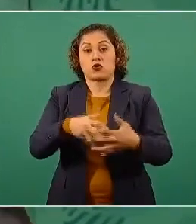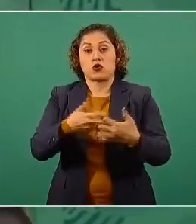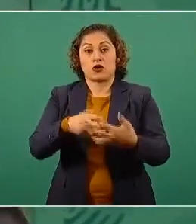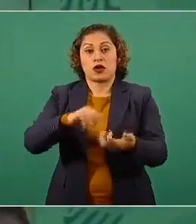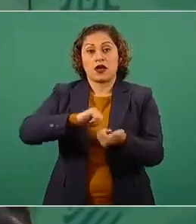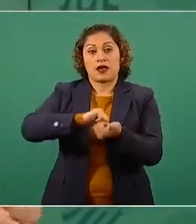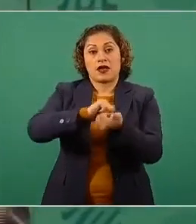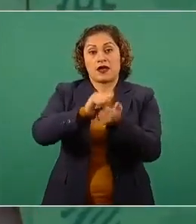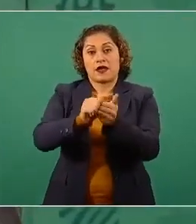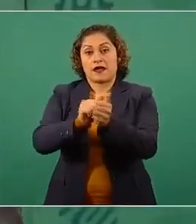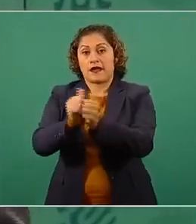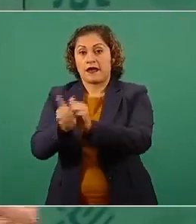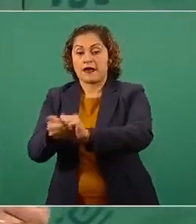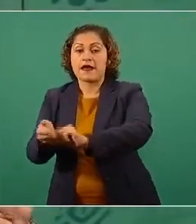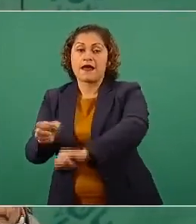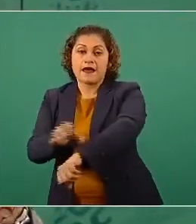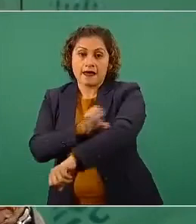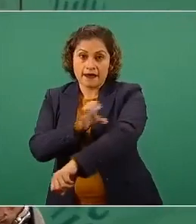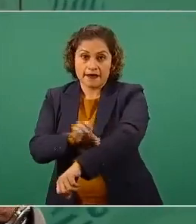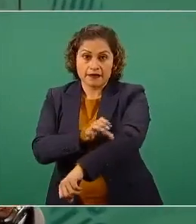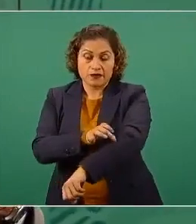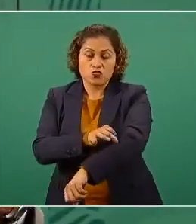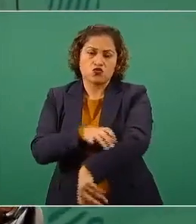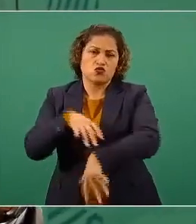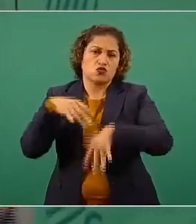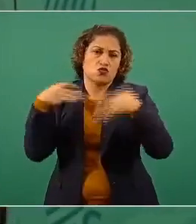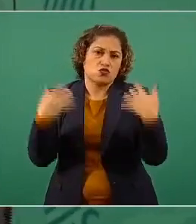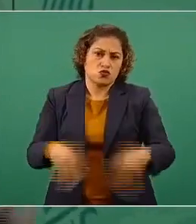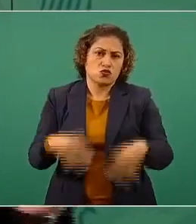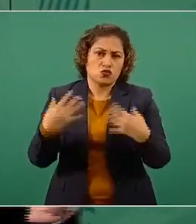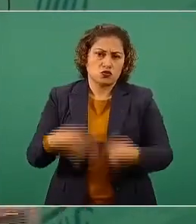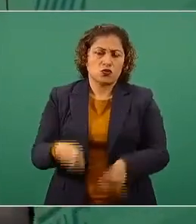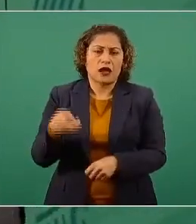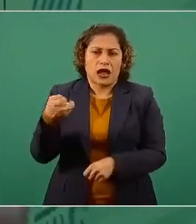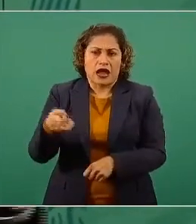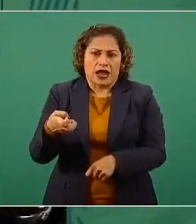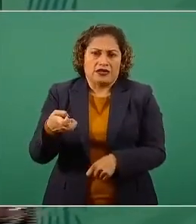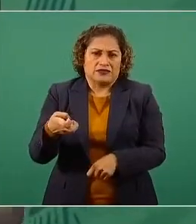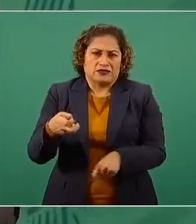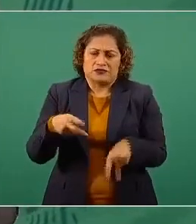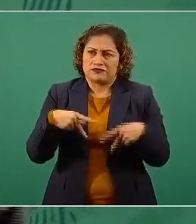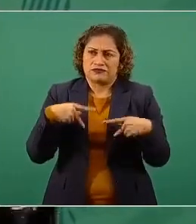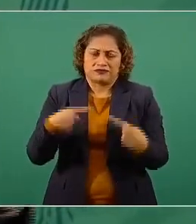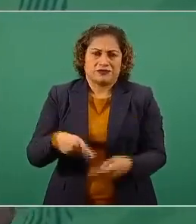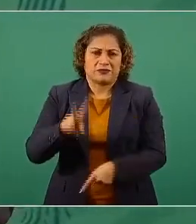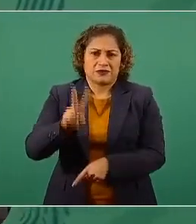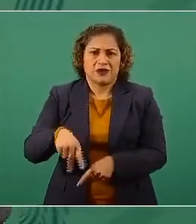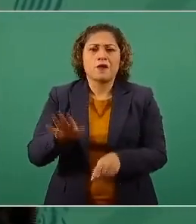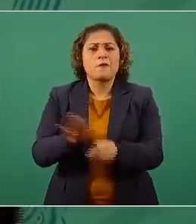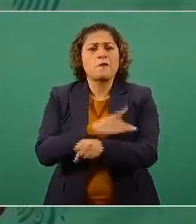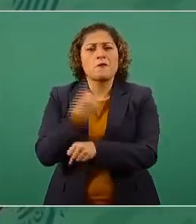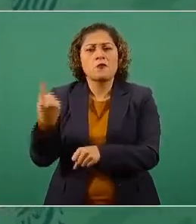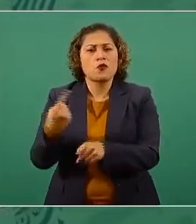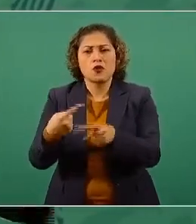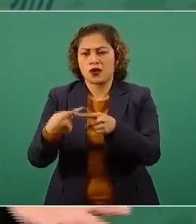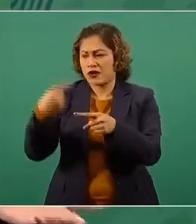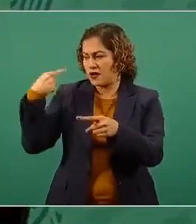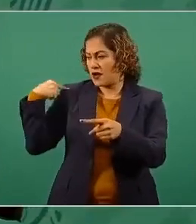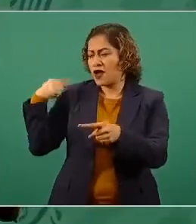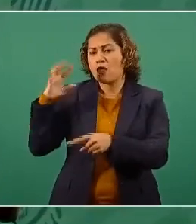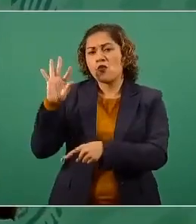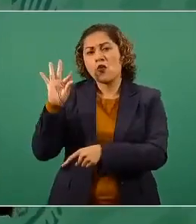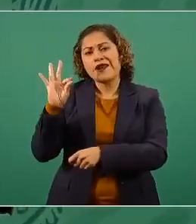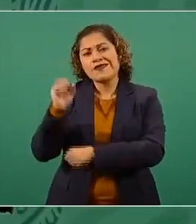quedó en una situación muy endeble. Baste decir que en 40 años no hicieron una nueva